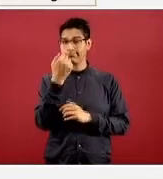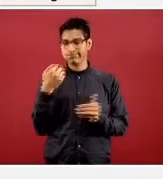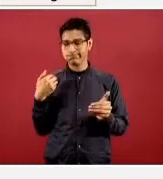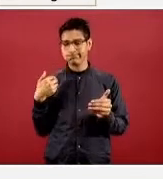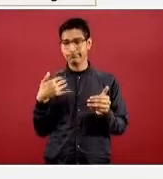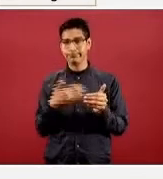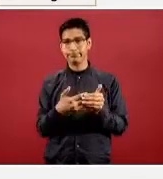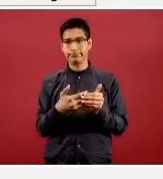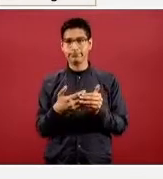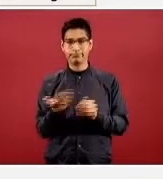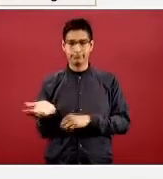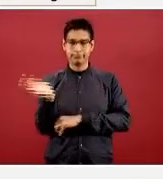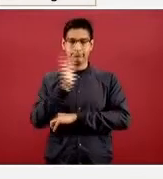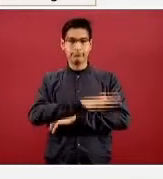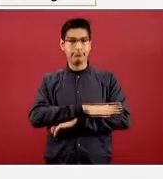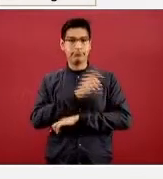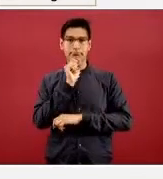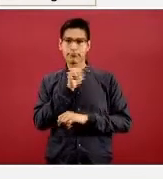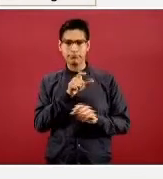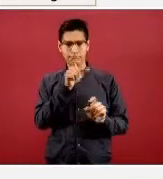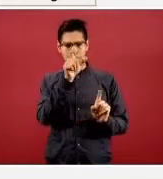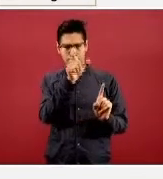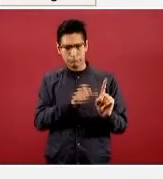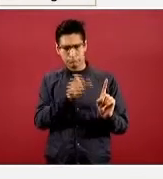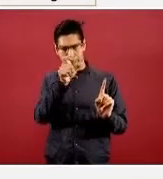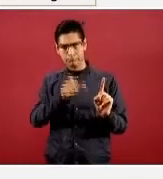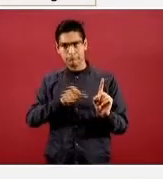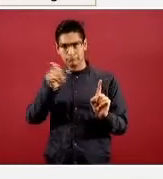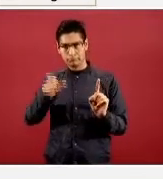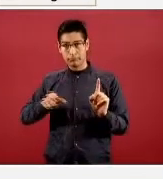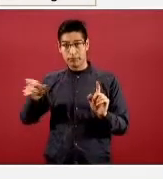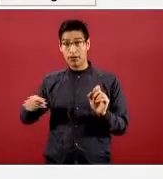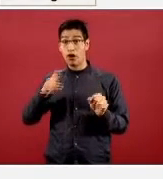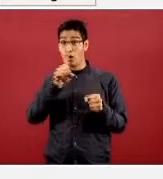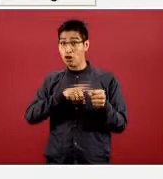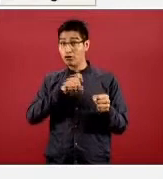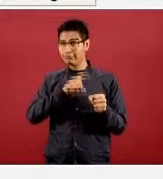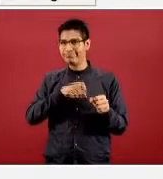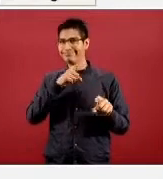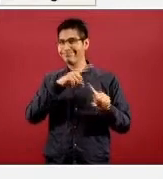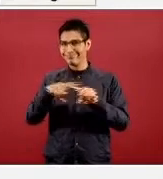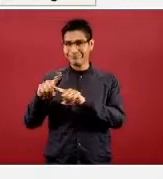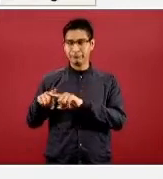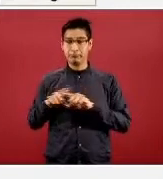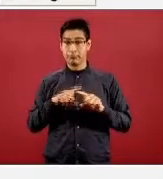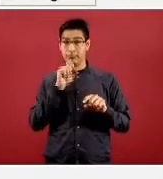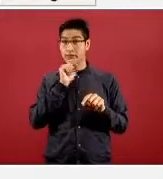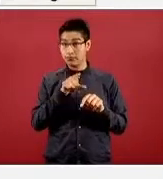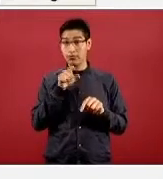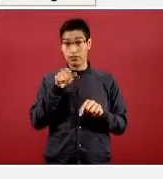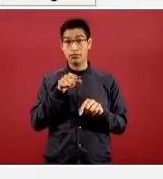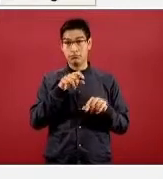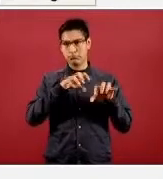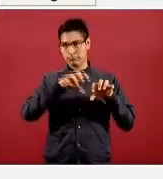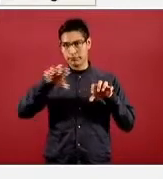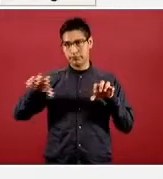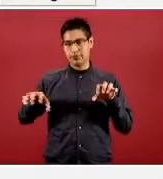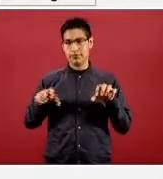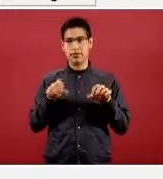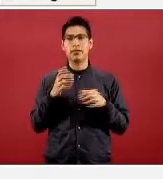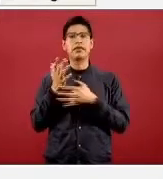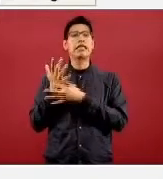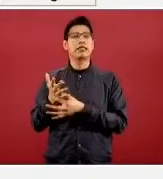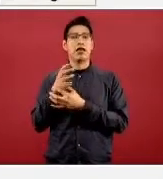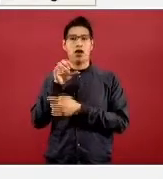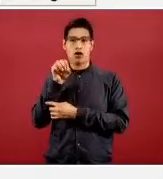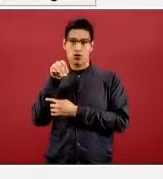los días y en diferentes colores pueden apreciar las regiones del mundo, en este caso son regiones de la Organización Mundial de la Salud,